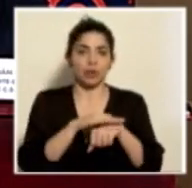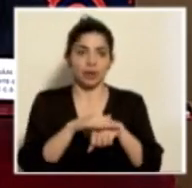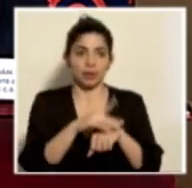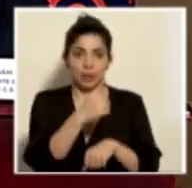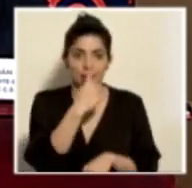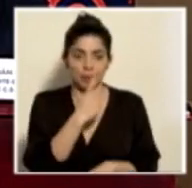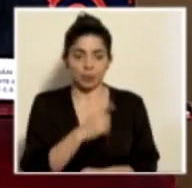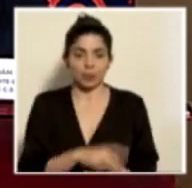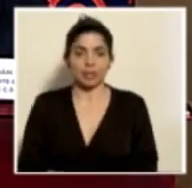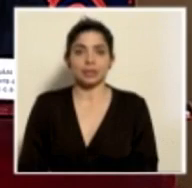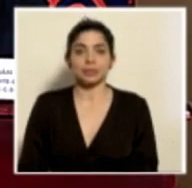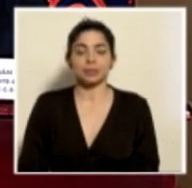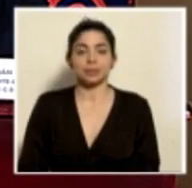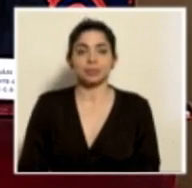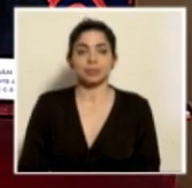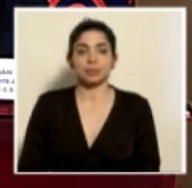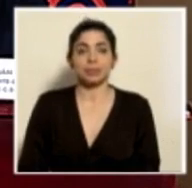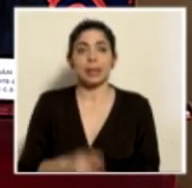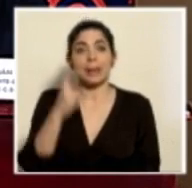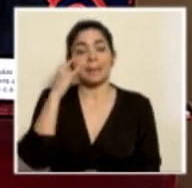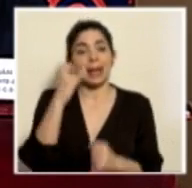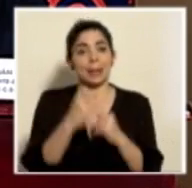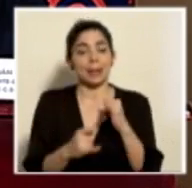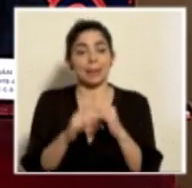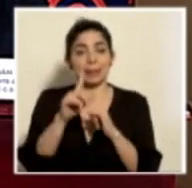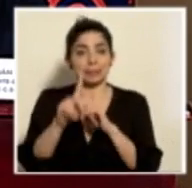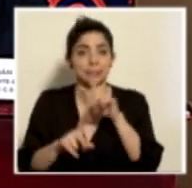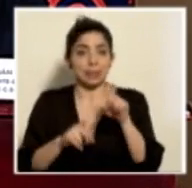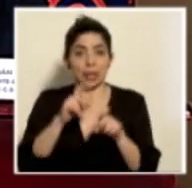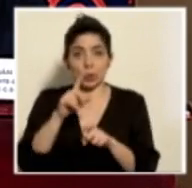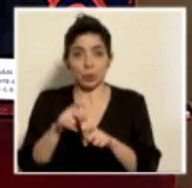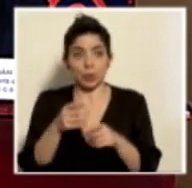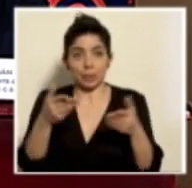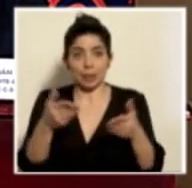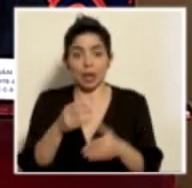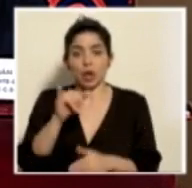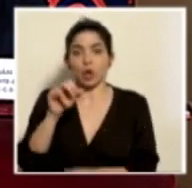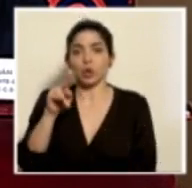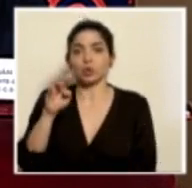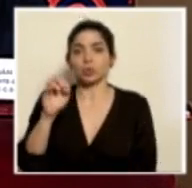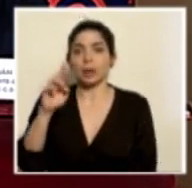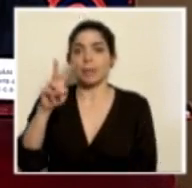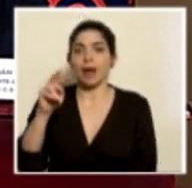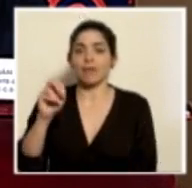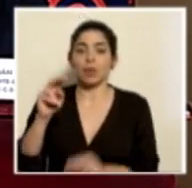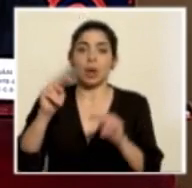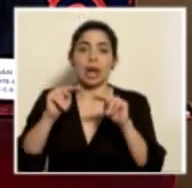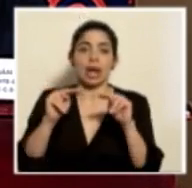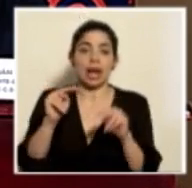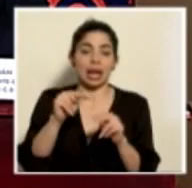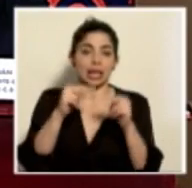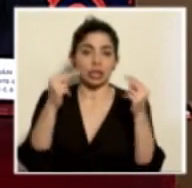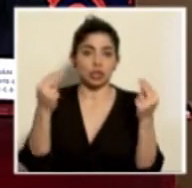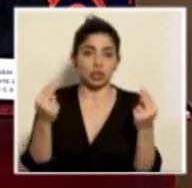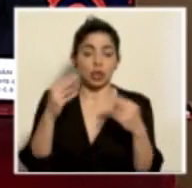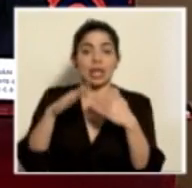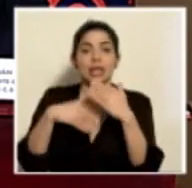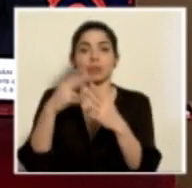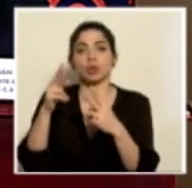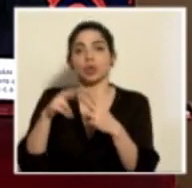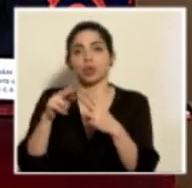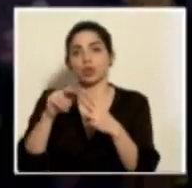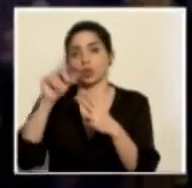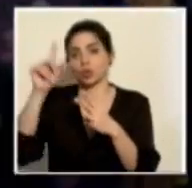consulta. Y para finalizar el periodo de consultas presenciales, José Obrado de La Nación, y luego las 2 consultas regionales vía